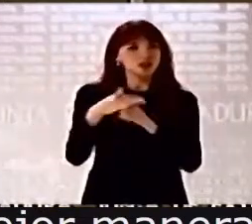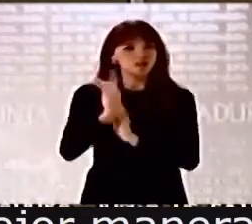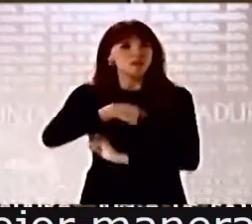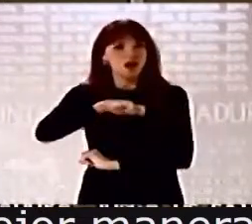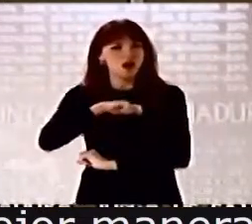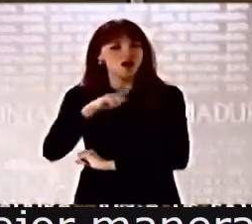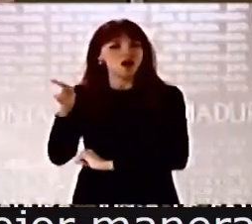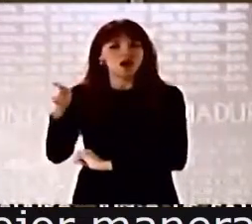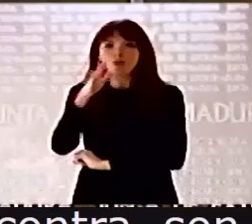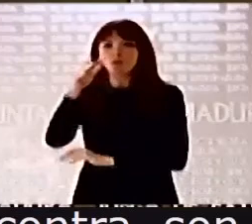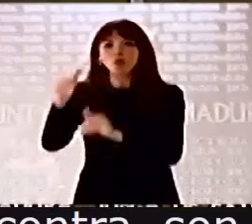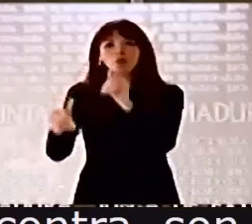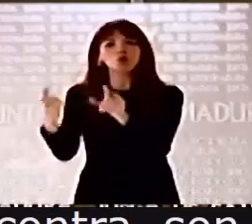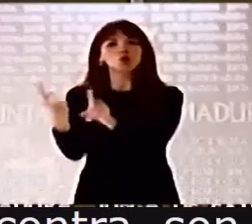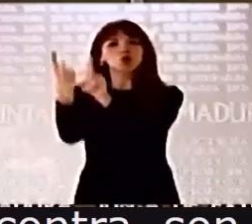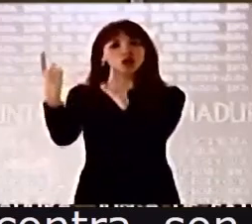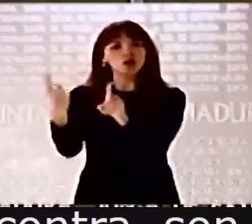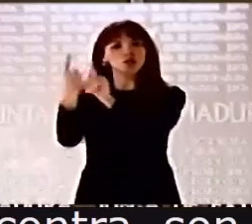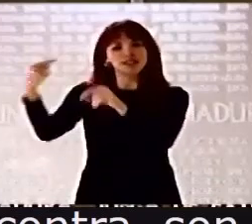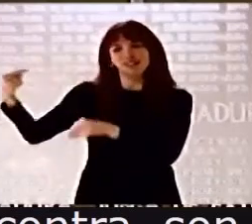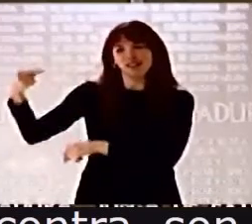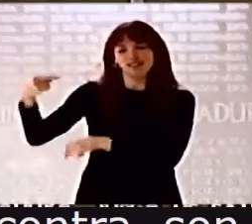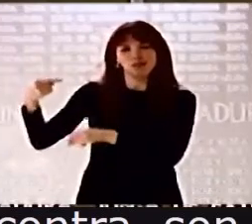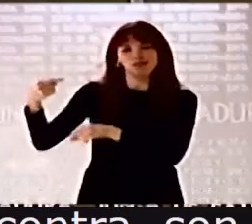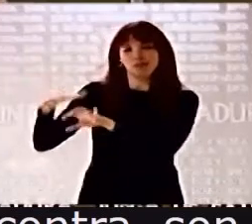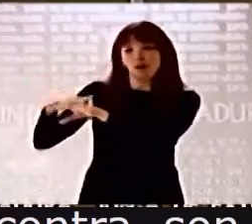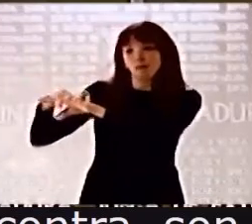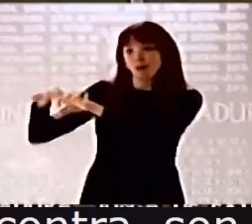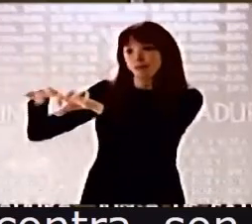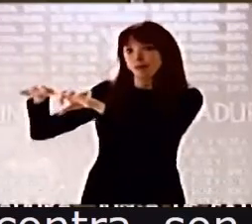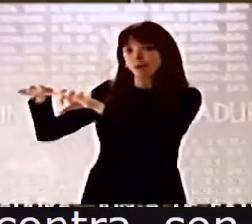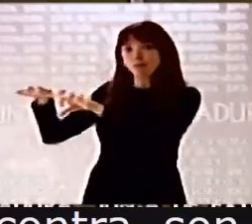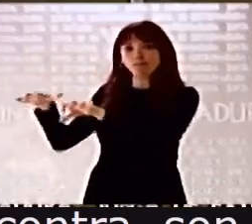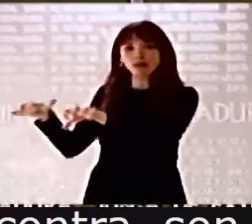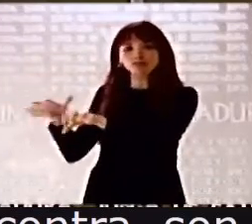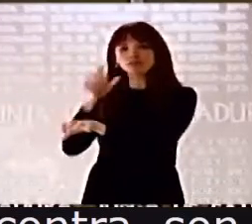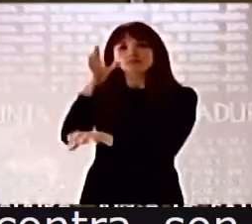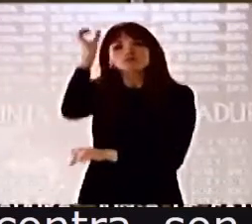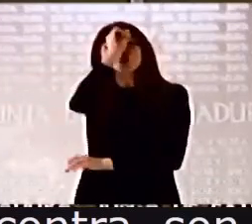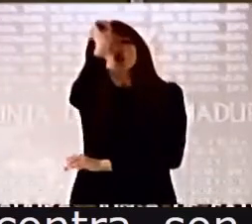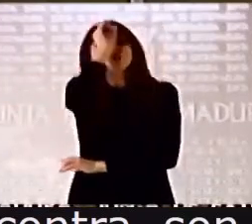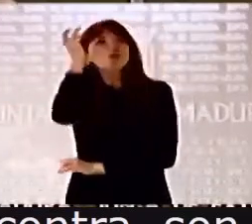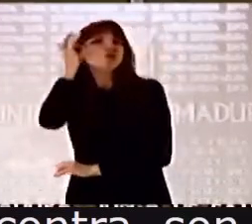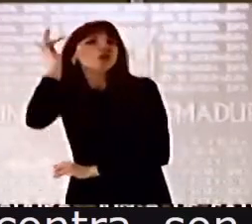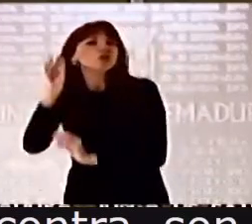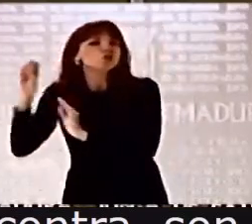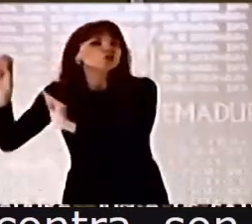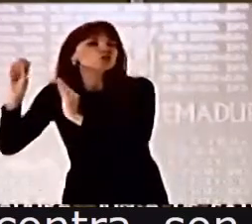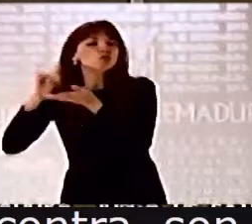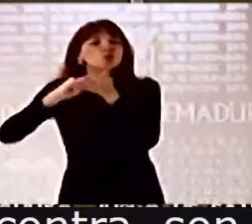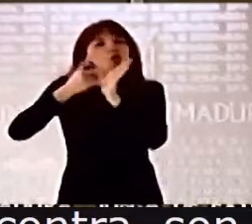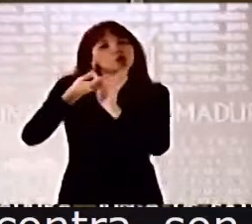capaces de votar contra sin ninguna cuestión que tenga que ver con la ideología, ni con los proyectos